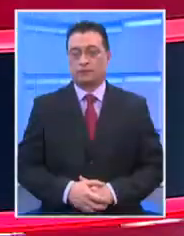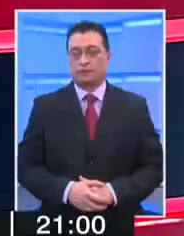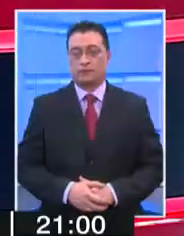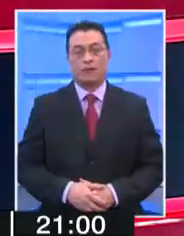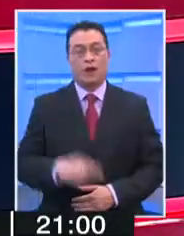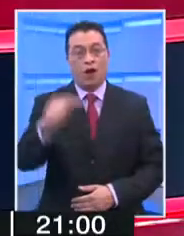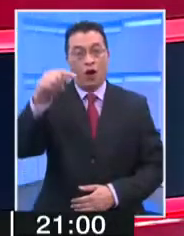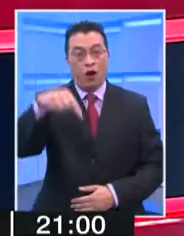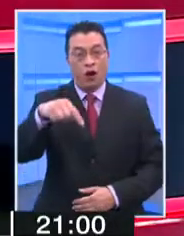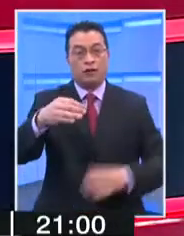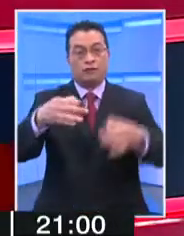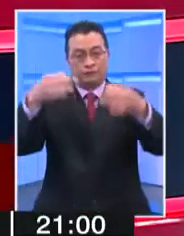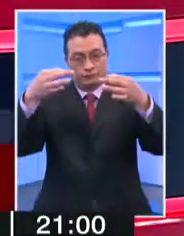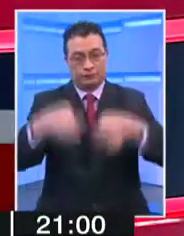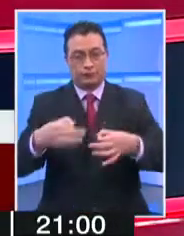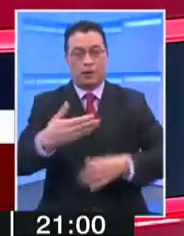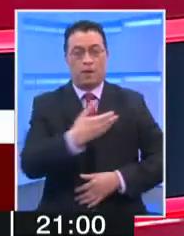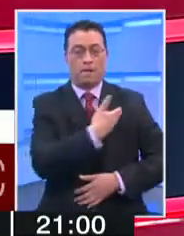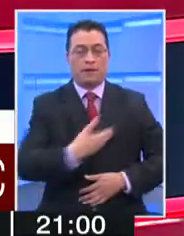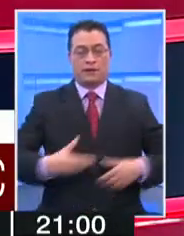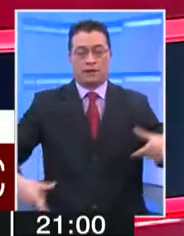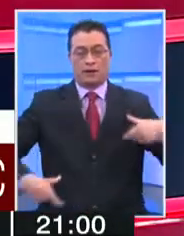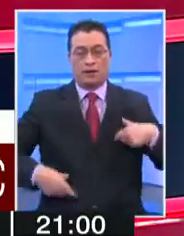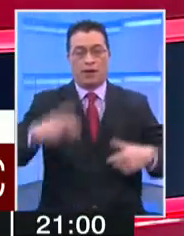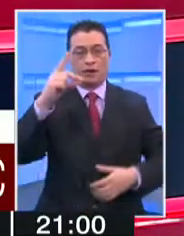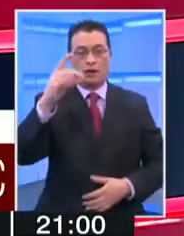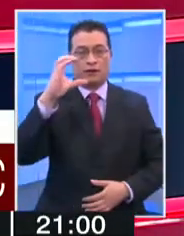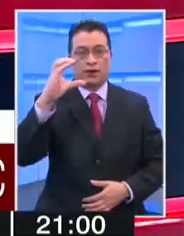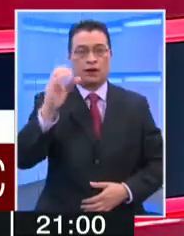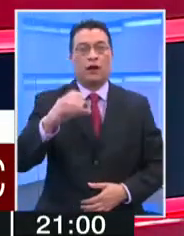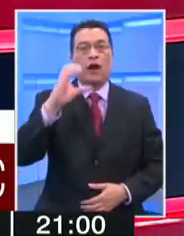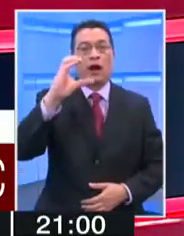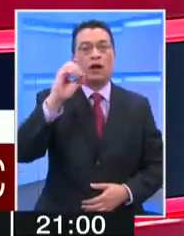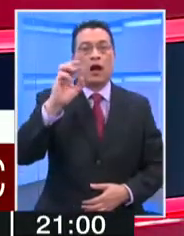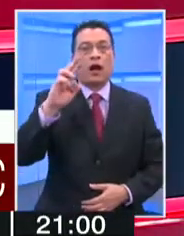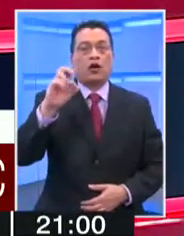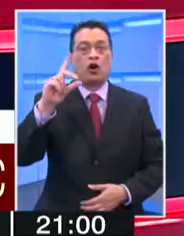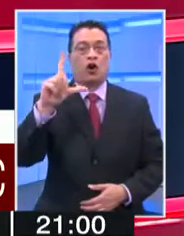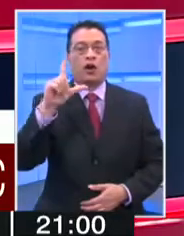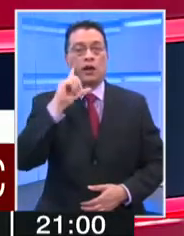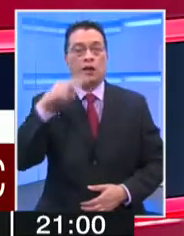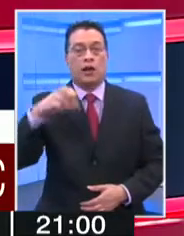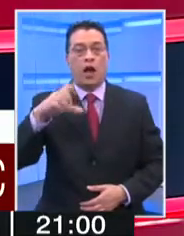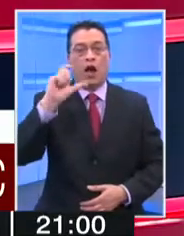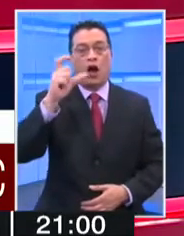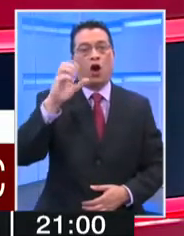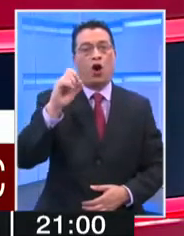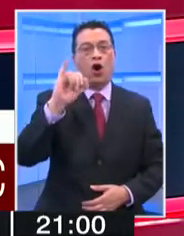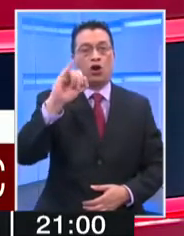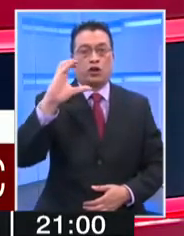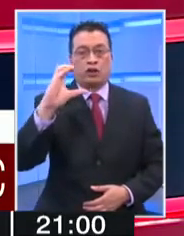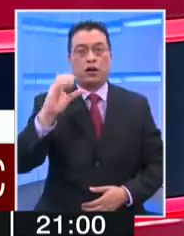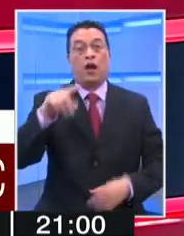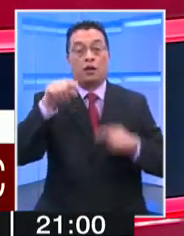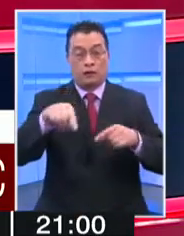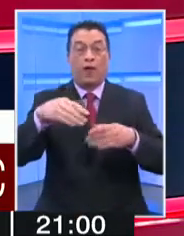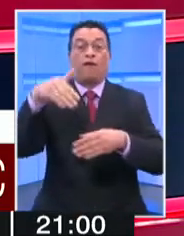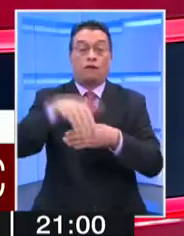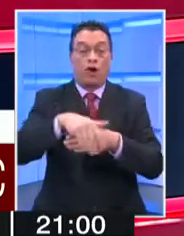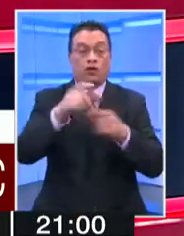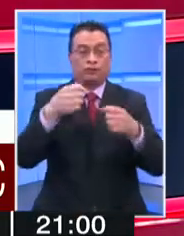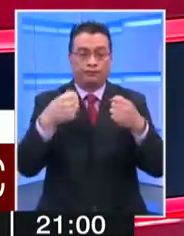hoy fue ratificada la presidencia de la democracia cristiana carolina acosta actual timonel del partido ahora por el voto